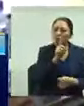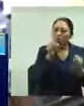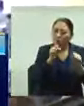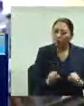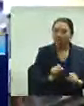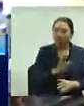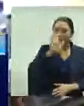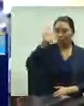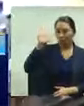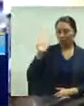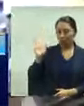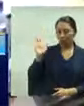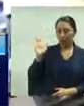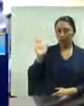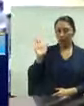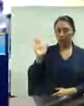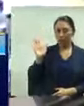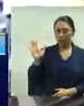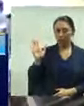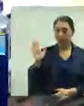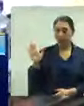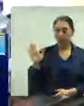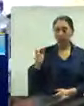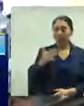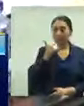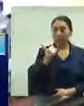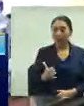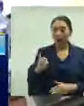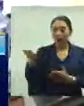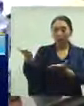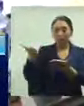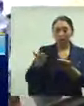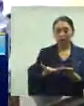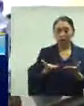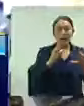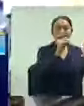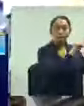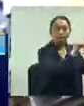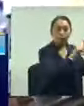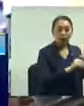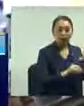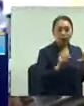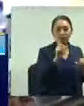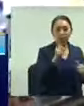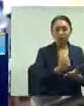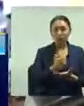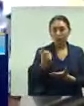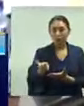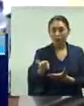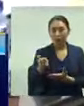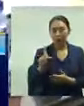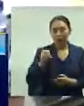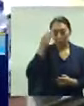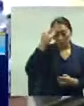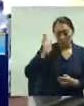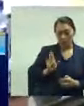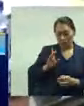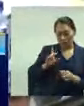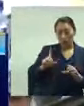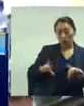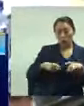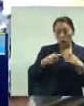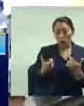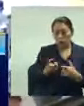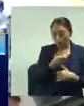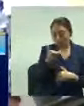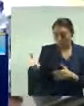compromisos aún recibidos en bodegas sin devengado, pero o sea, no sé cómo lo van a justificar, pero será